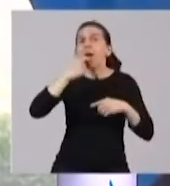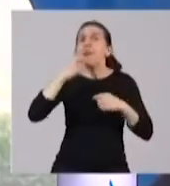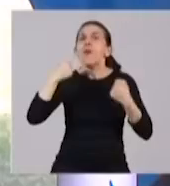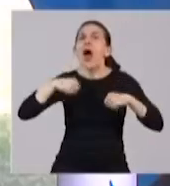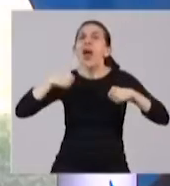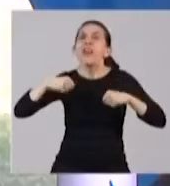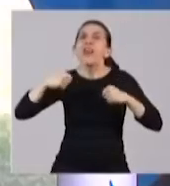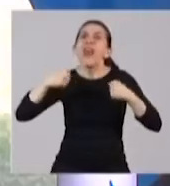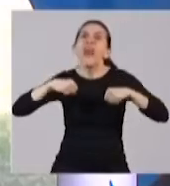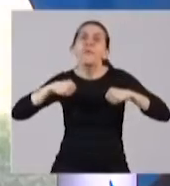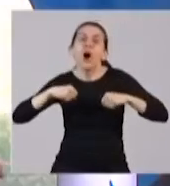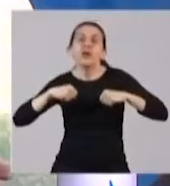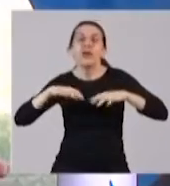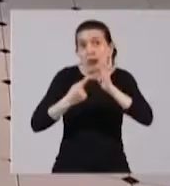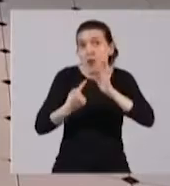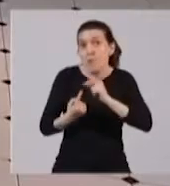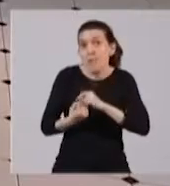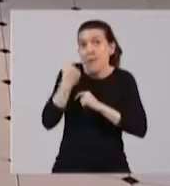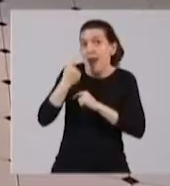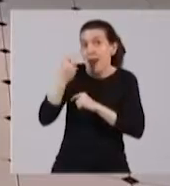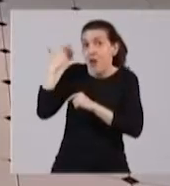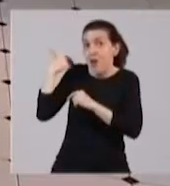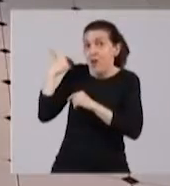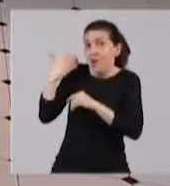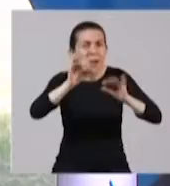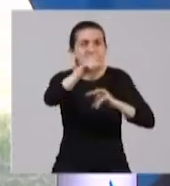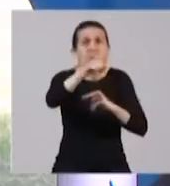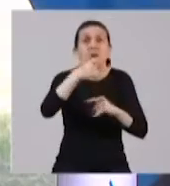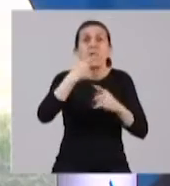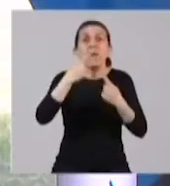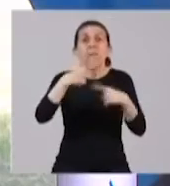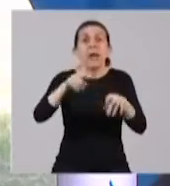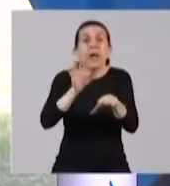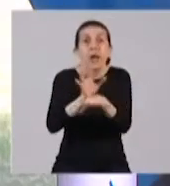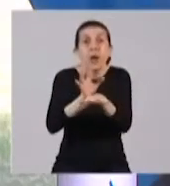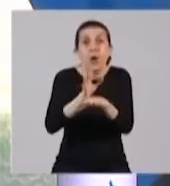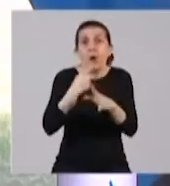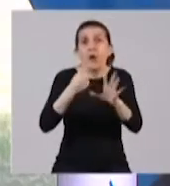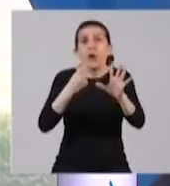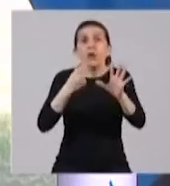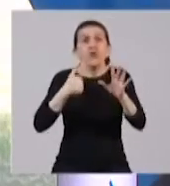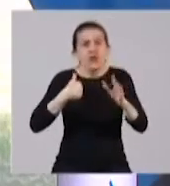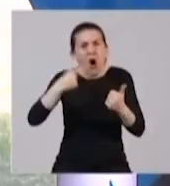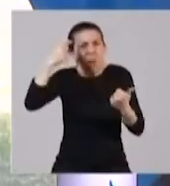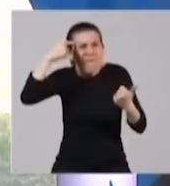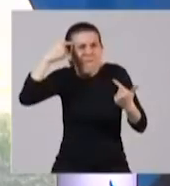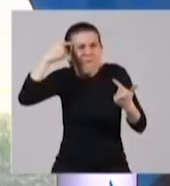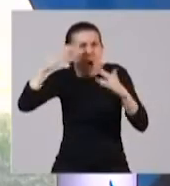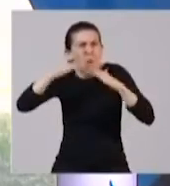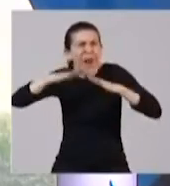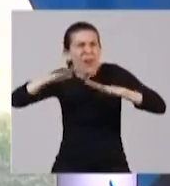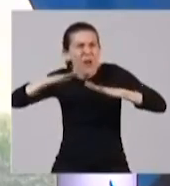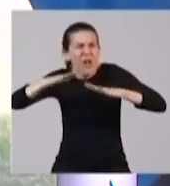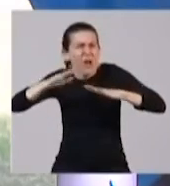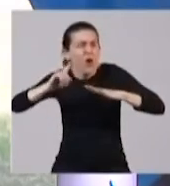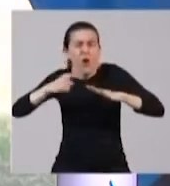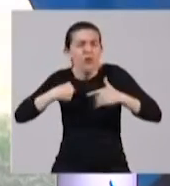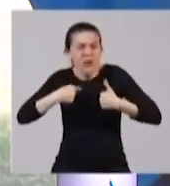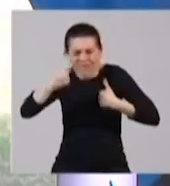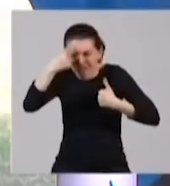riesgo es grande. Yo no me obsesioné con la cuarentena, estoy obsesionado con la salud de los